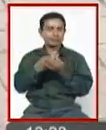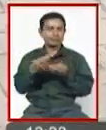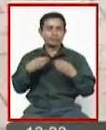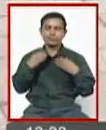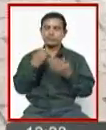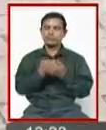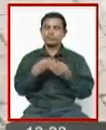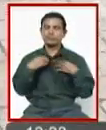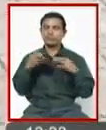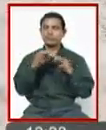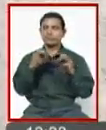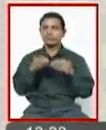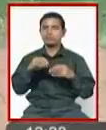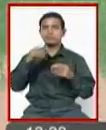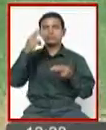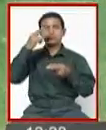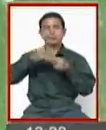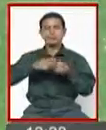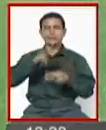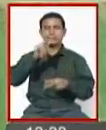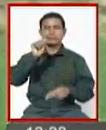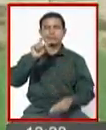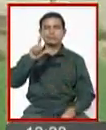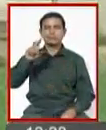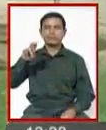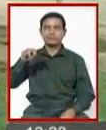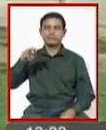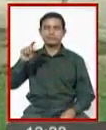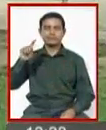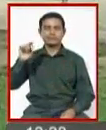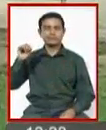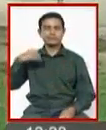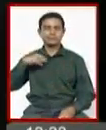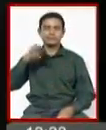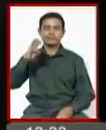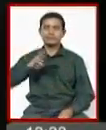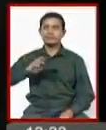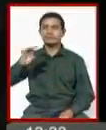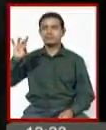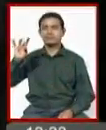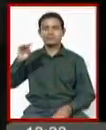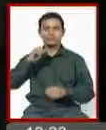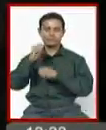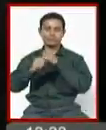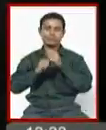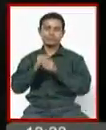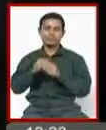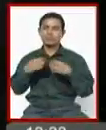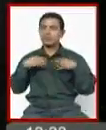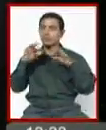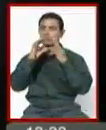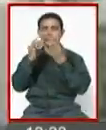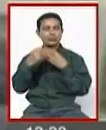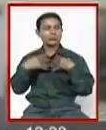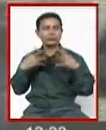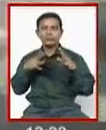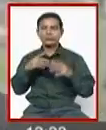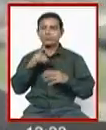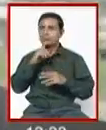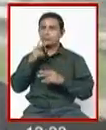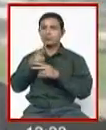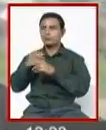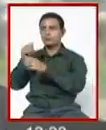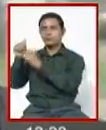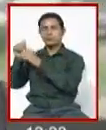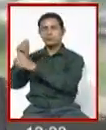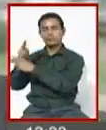económicos se trata del señor Valentín Hurtado monasterio de 68 años de edad quien no tiene familia y es casero en